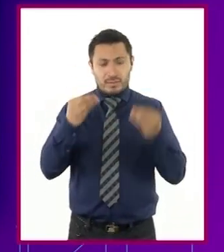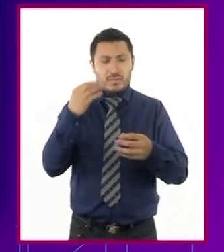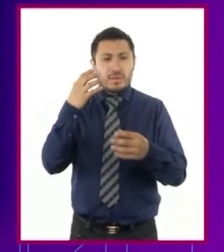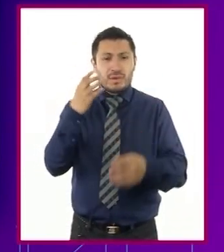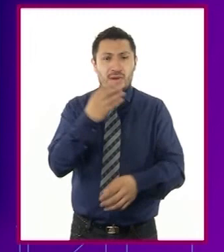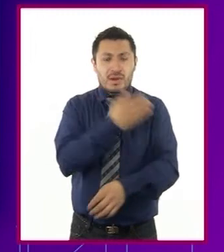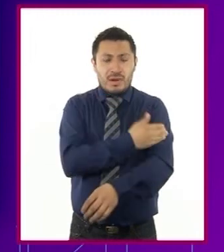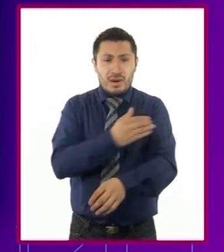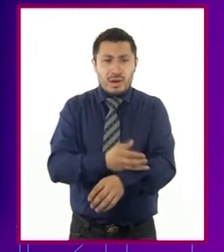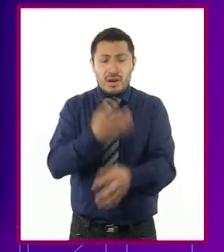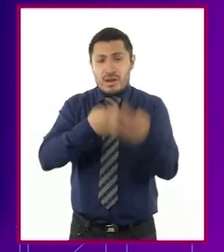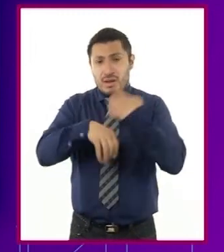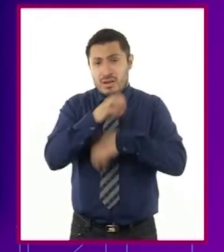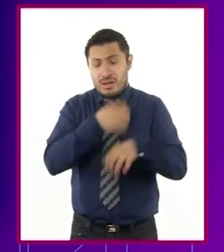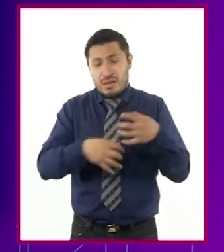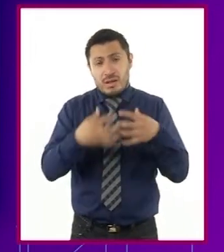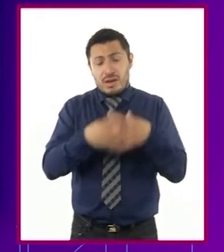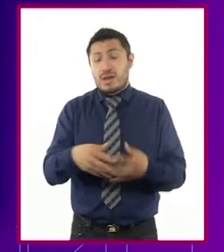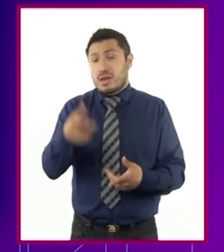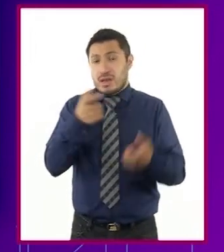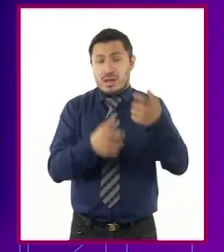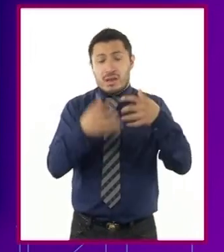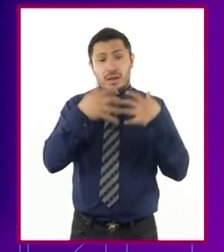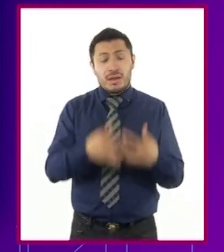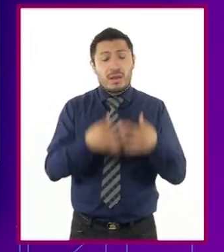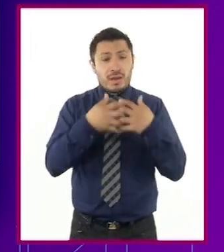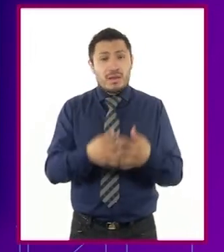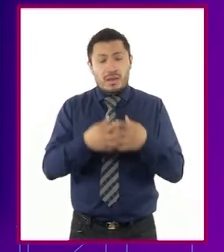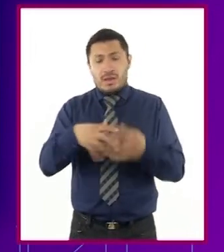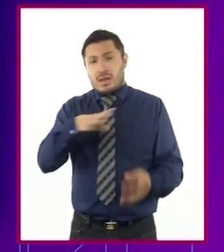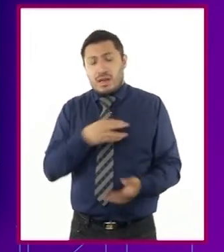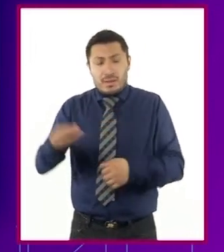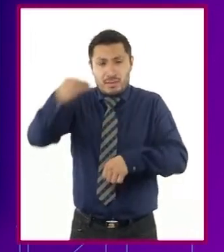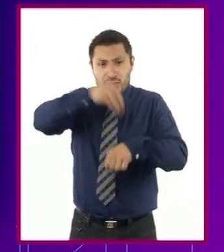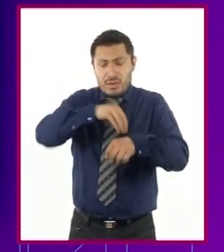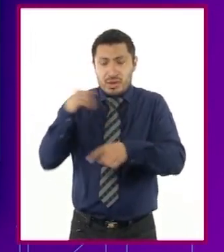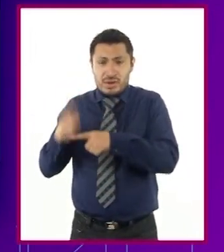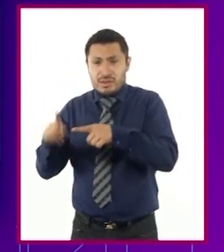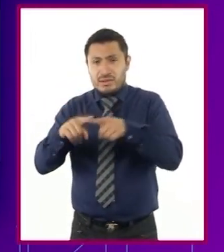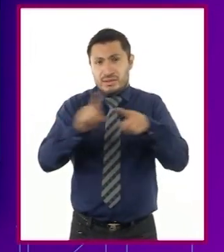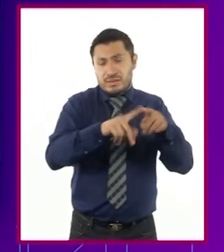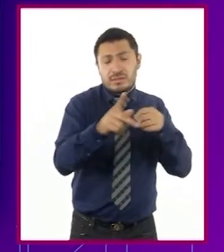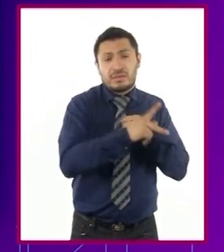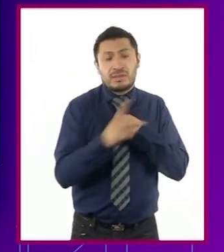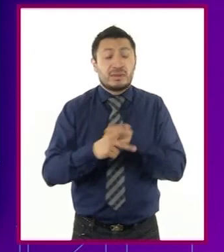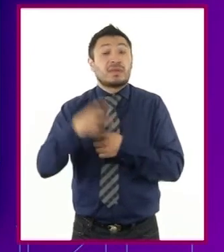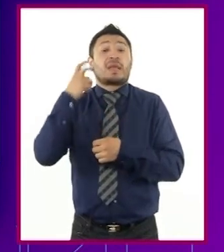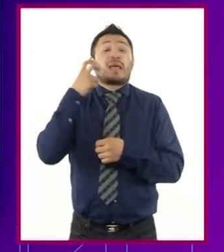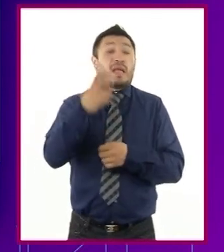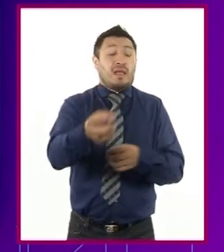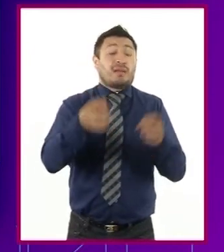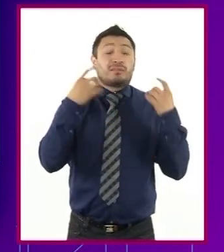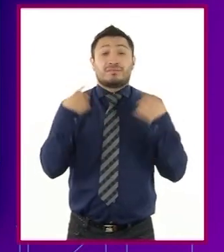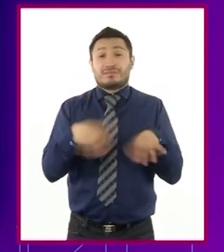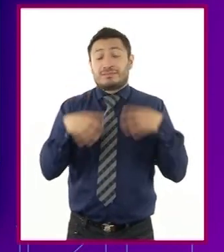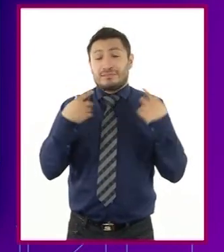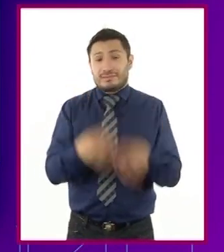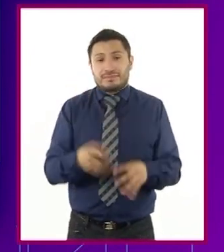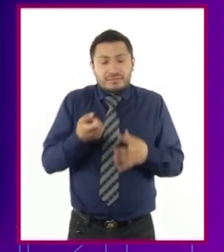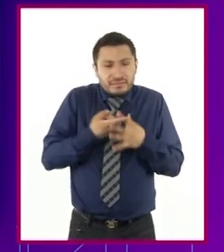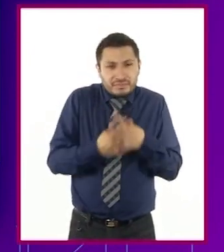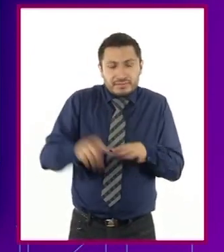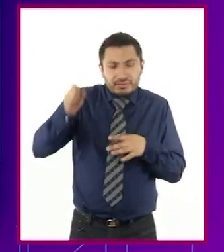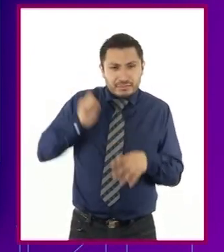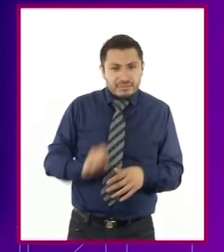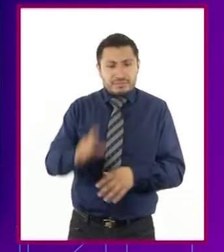compañías industriales y financieras se establecieron en diversos países. Bajo estas circunstancias, al iniciar el